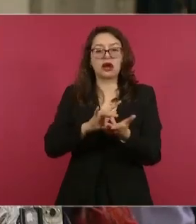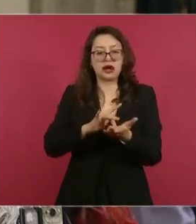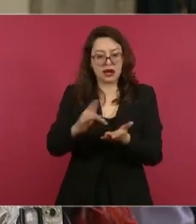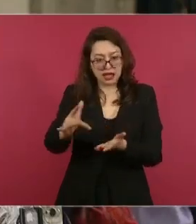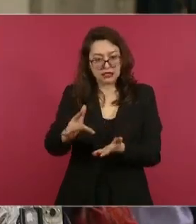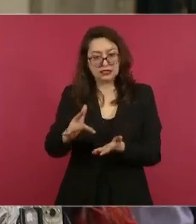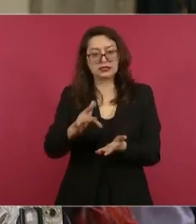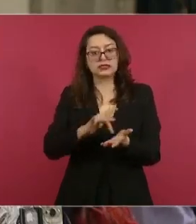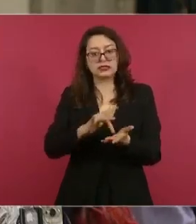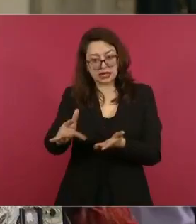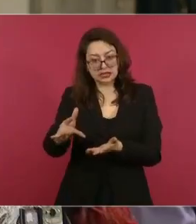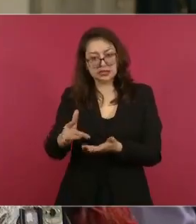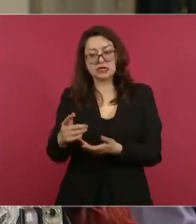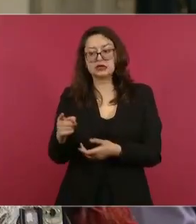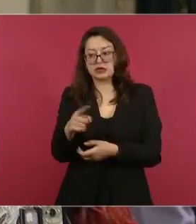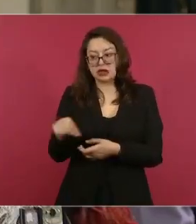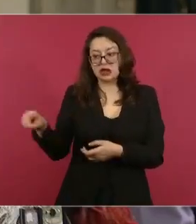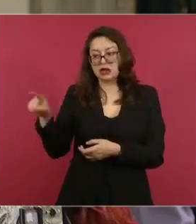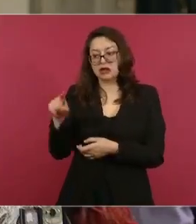lacandones.